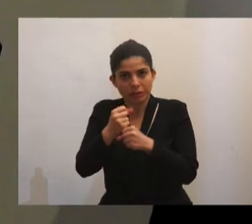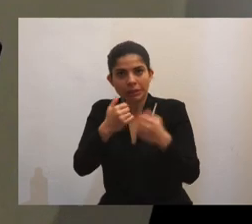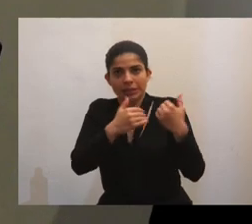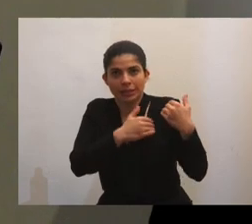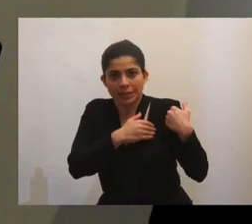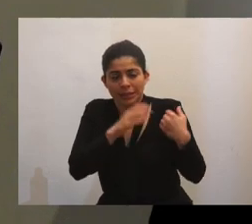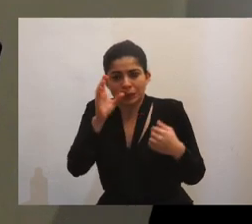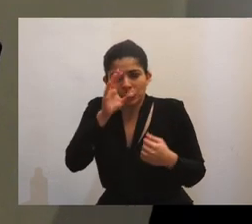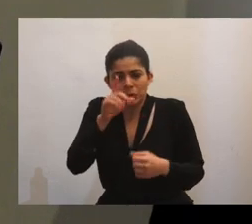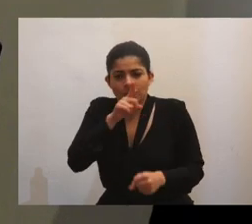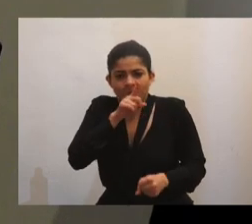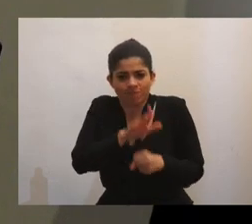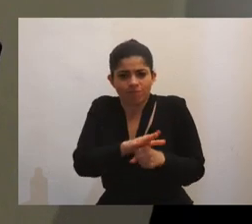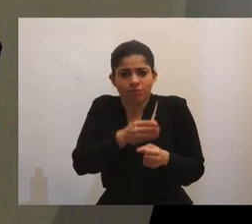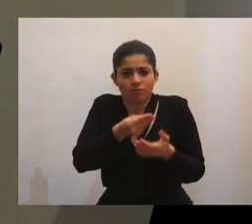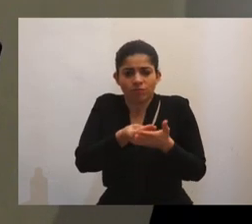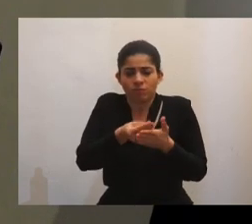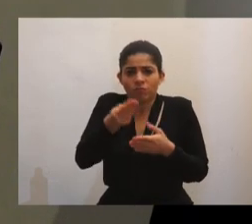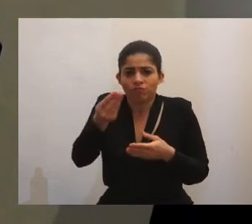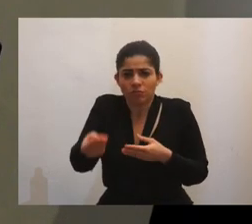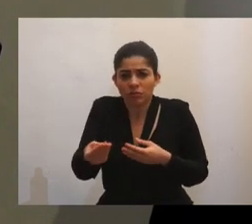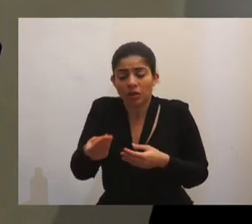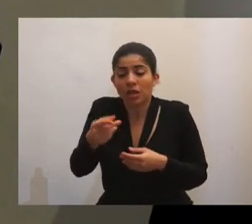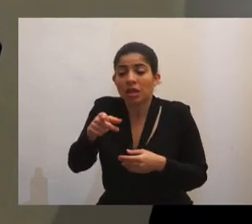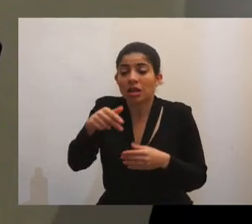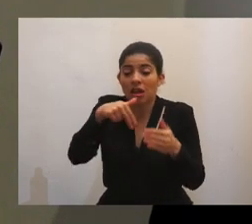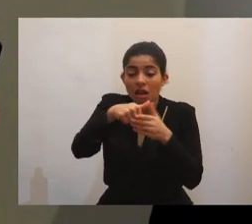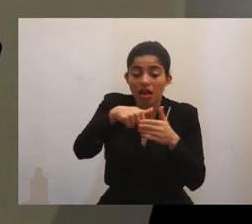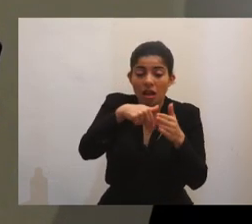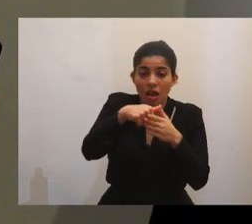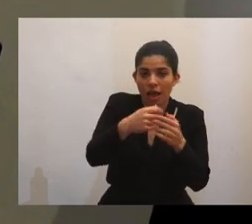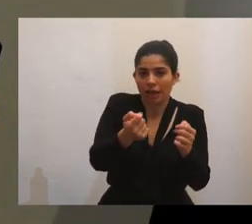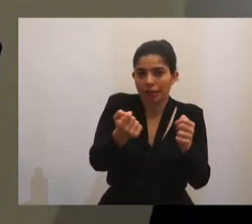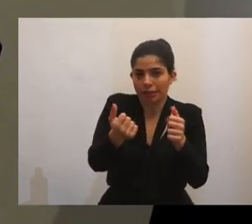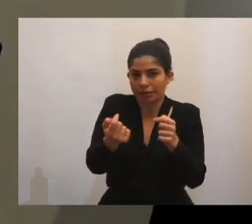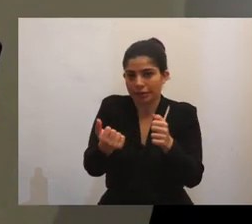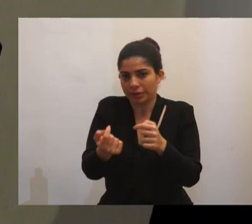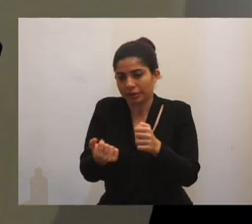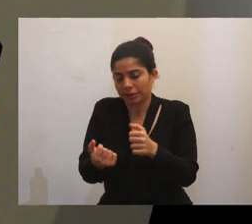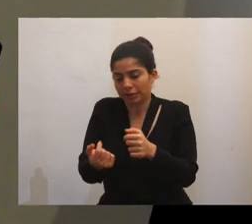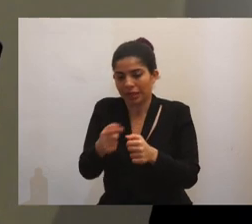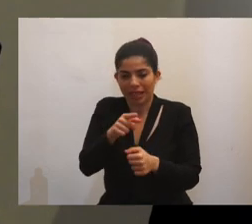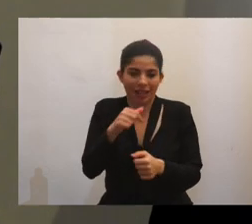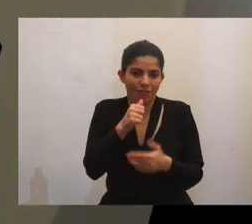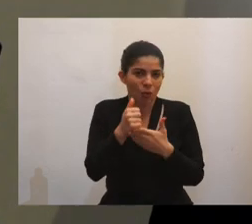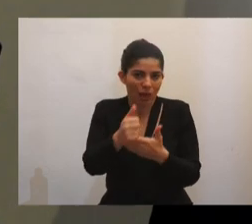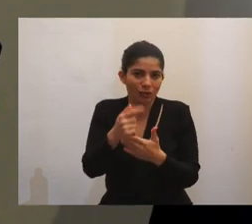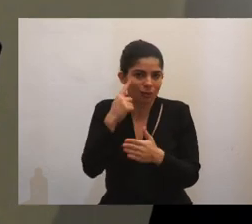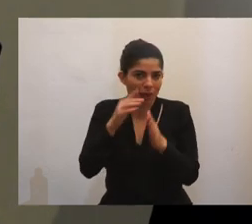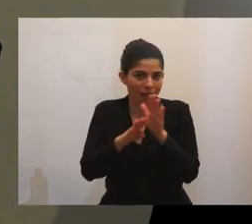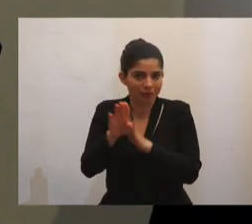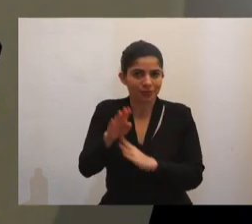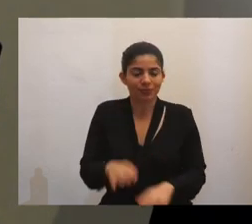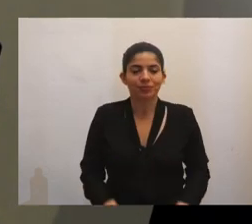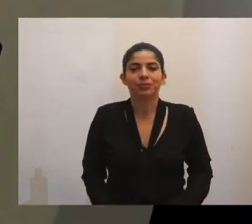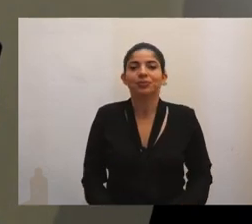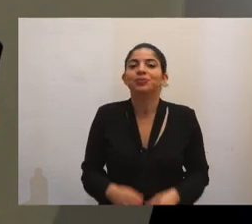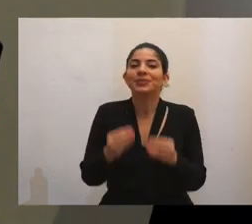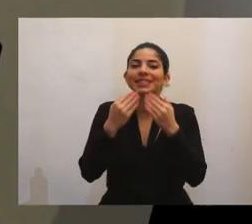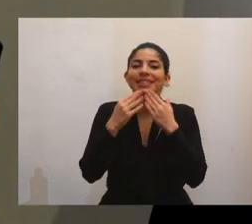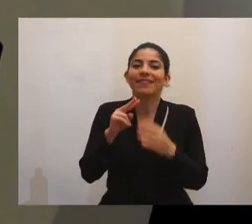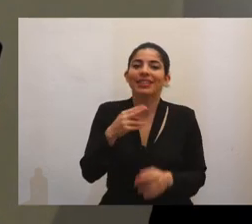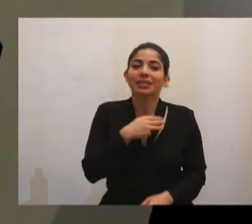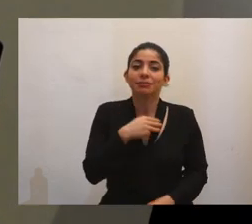garantizar incentivos e ir eliminando los incentivos perversos que no ayudan a ese valor agregado. Muchas